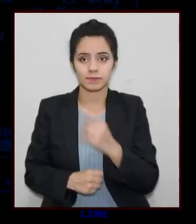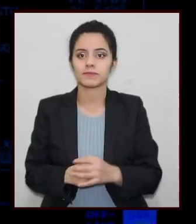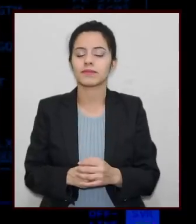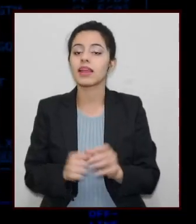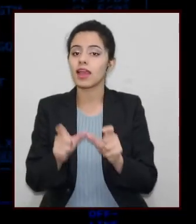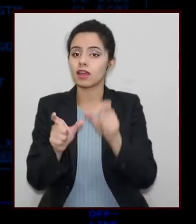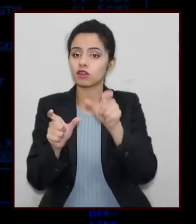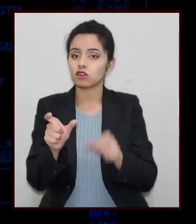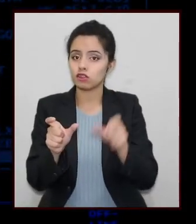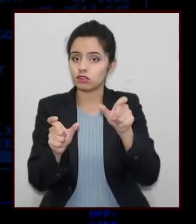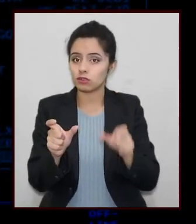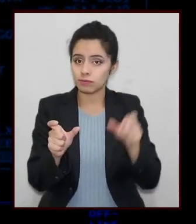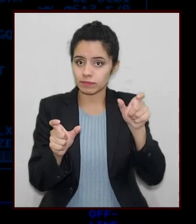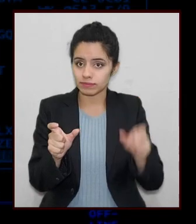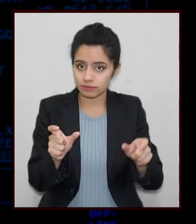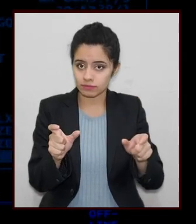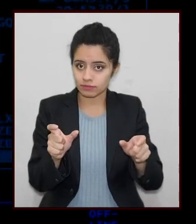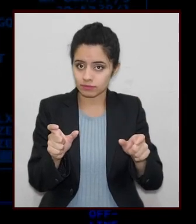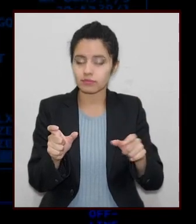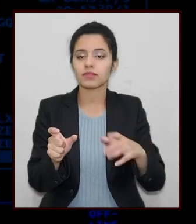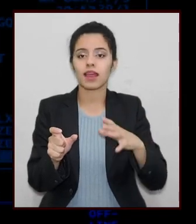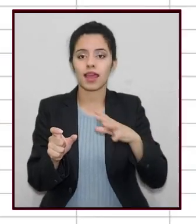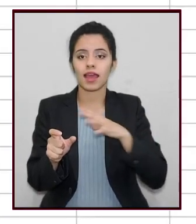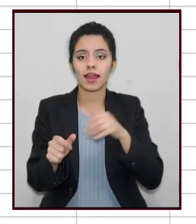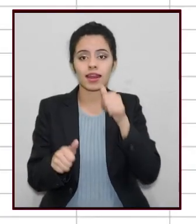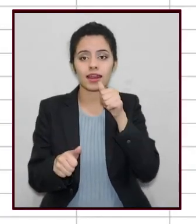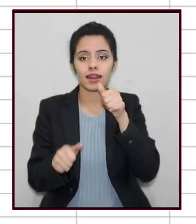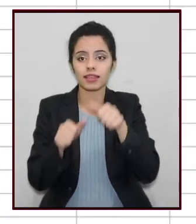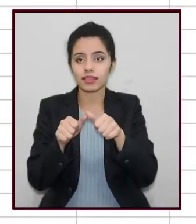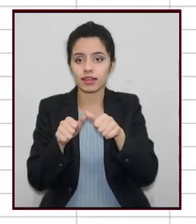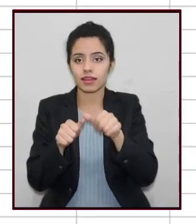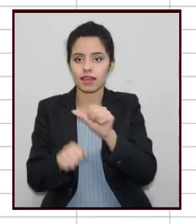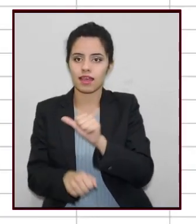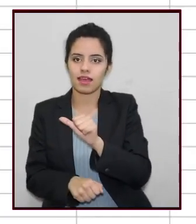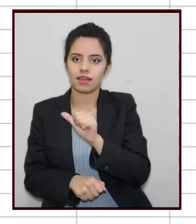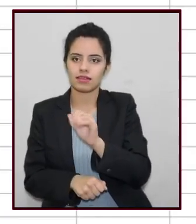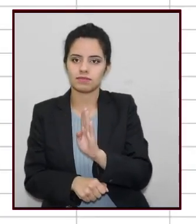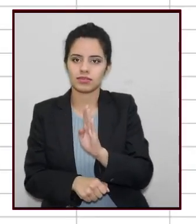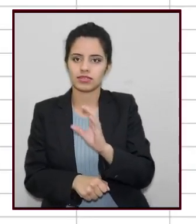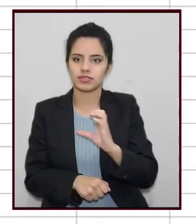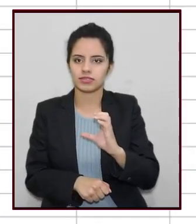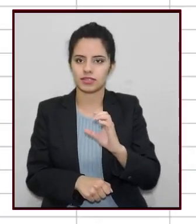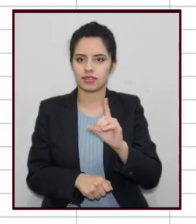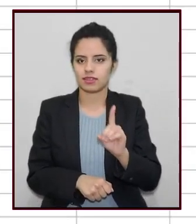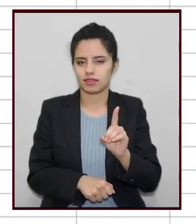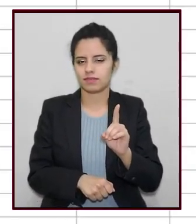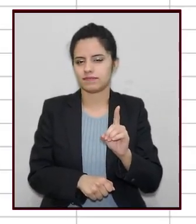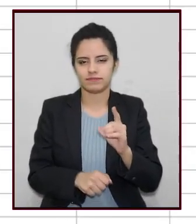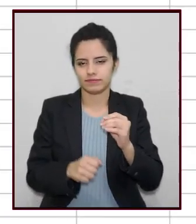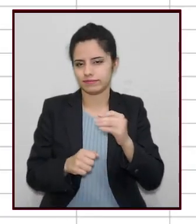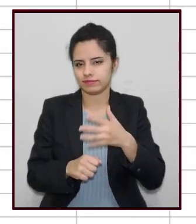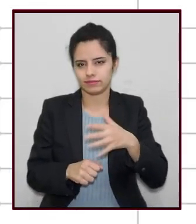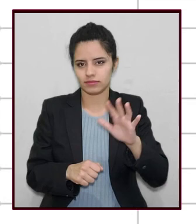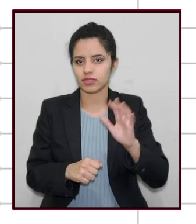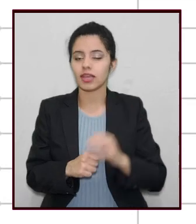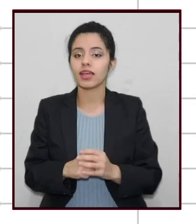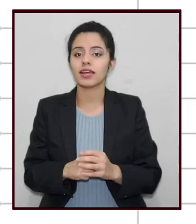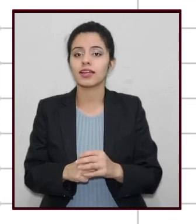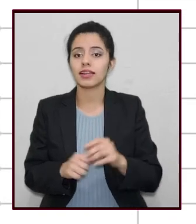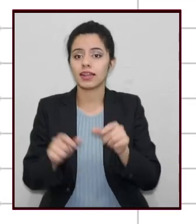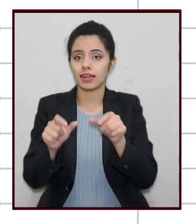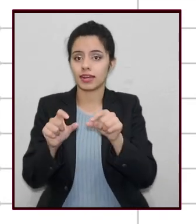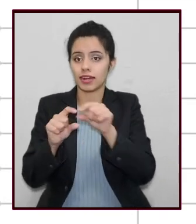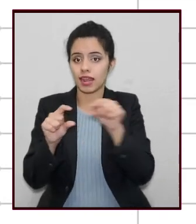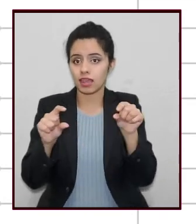Entonces decía, las columnas están identificadas con las letras del abecedario, A, B, C, D, etc. Y los